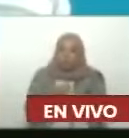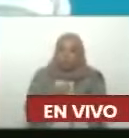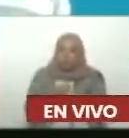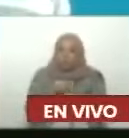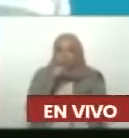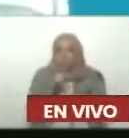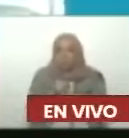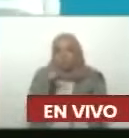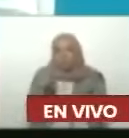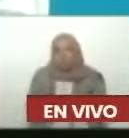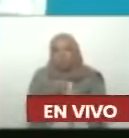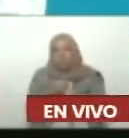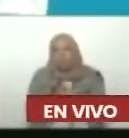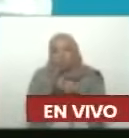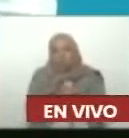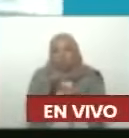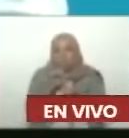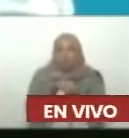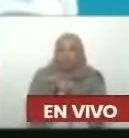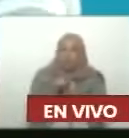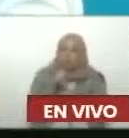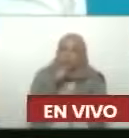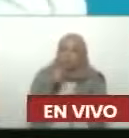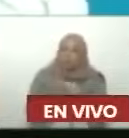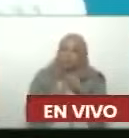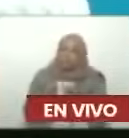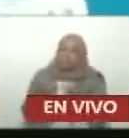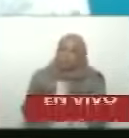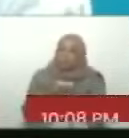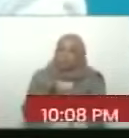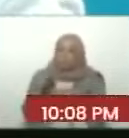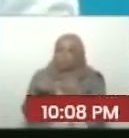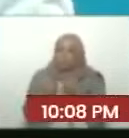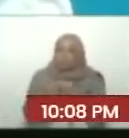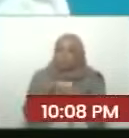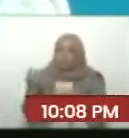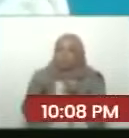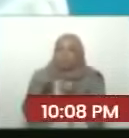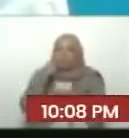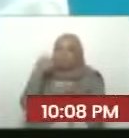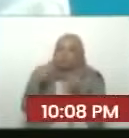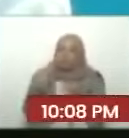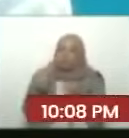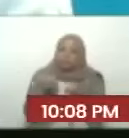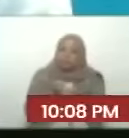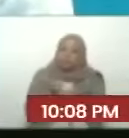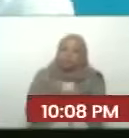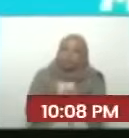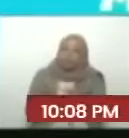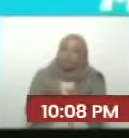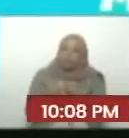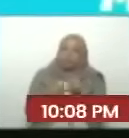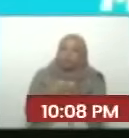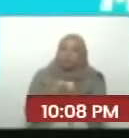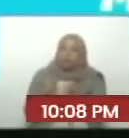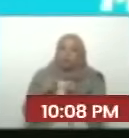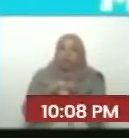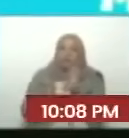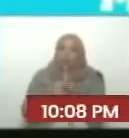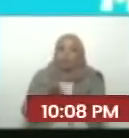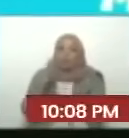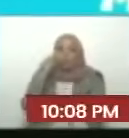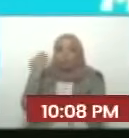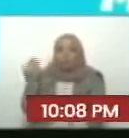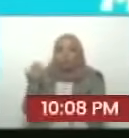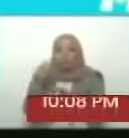unas personas que estamos cuidando el medio ambiente, yo creo que esa unión y esa alianza nos va a llevar más grande, más hacia adelante. Bueno, lo que vamos es para adelante, como digo